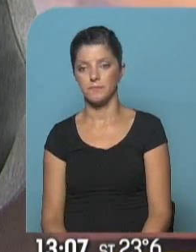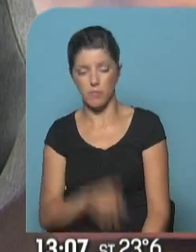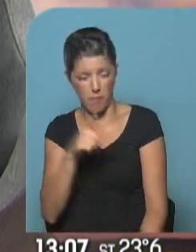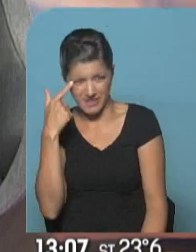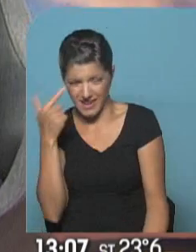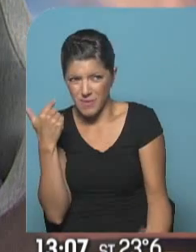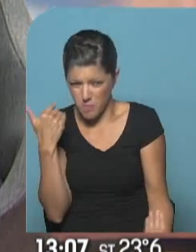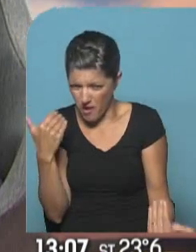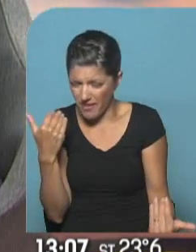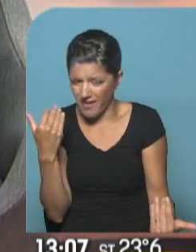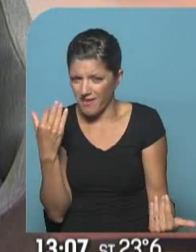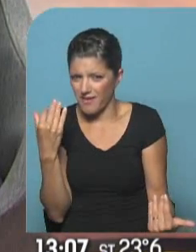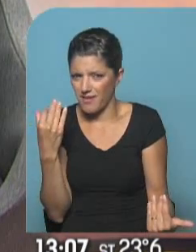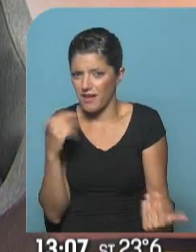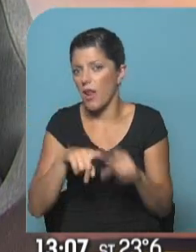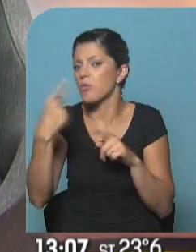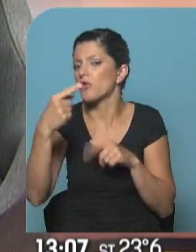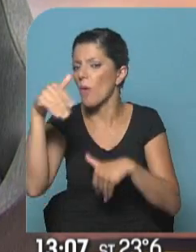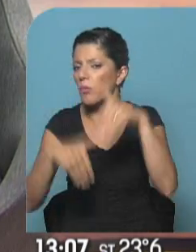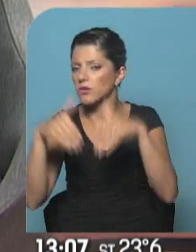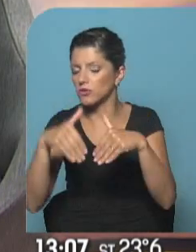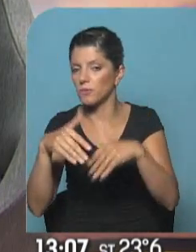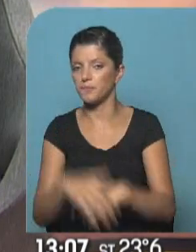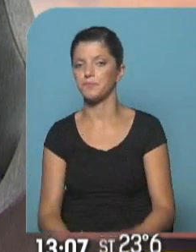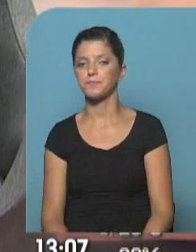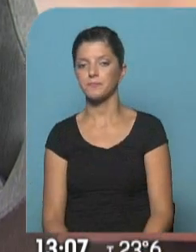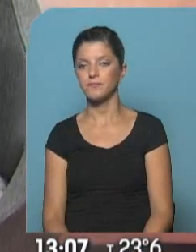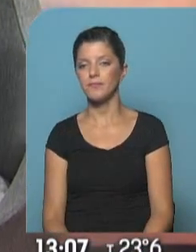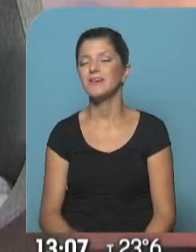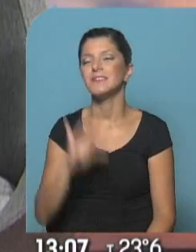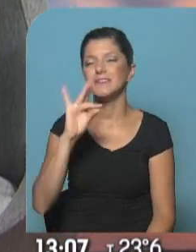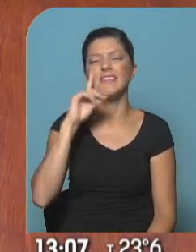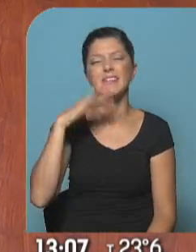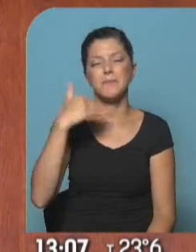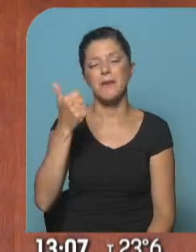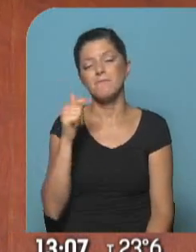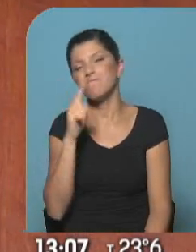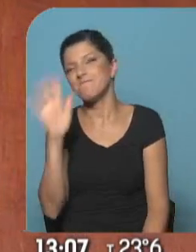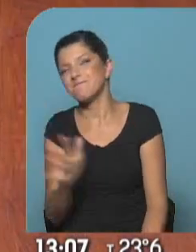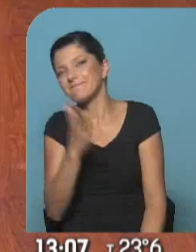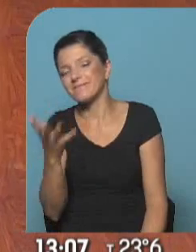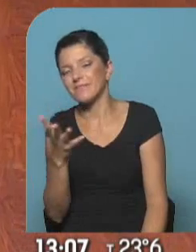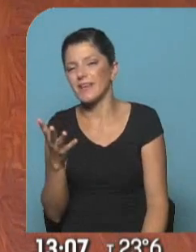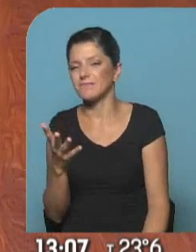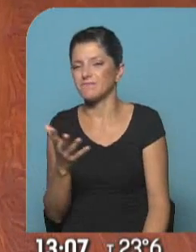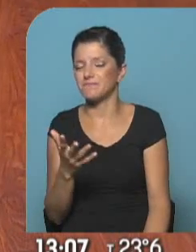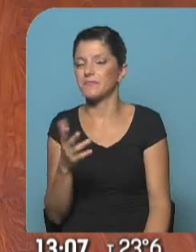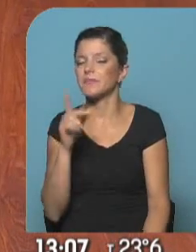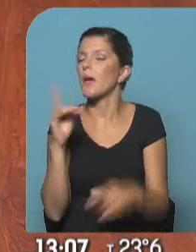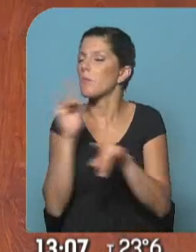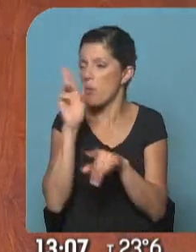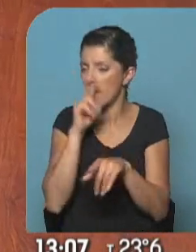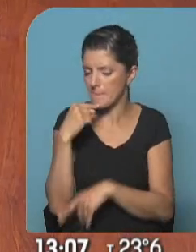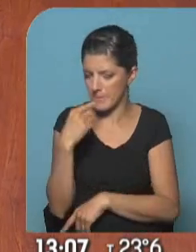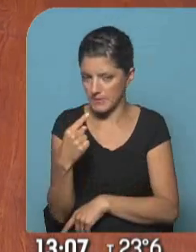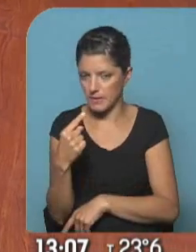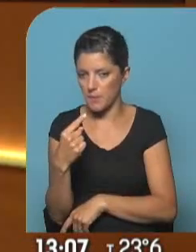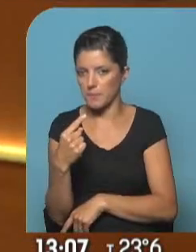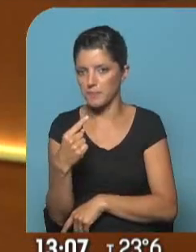gobernador de São Paulo, Alckmin, muy poquito en las encuestas, y Doria, el prefeito de São Paulo. ¿Cuánto ha influido